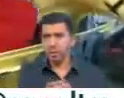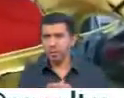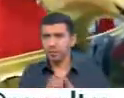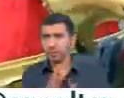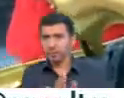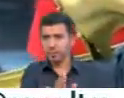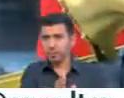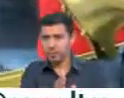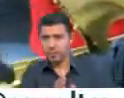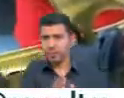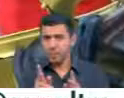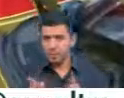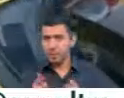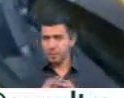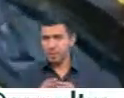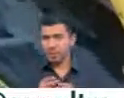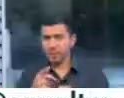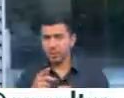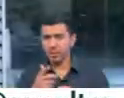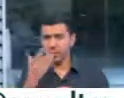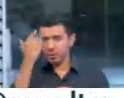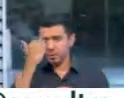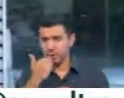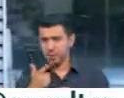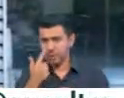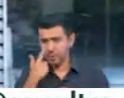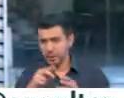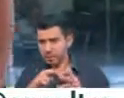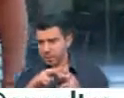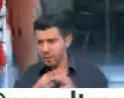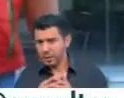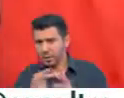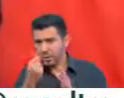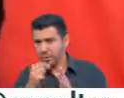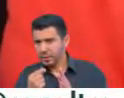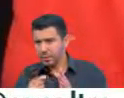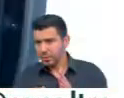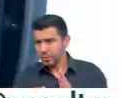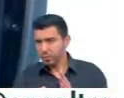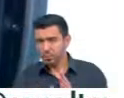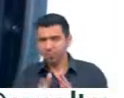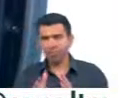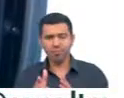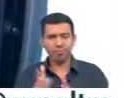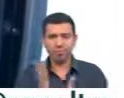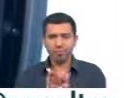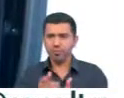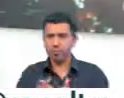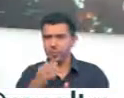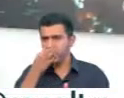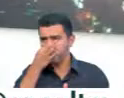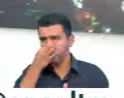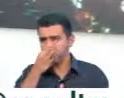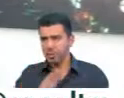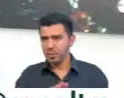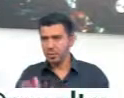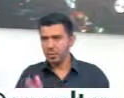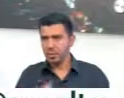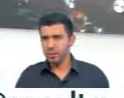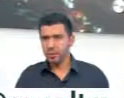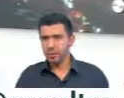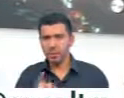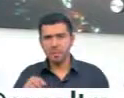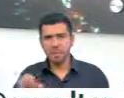donde se hacen fuentes módulos móviles de emisión de gases vemos que